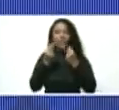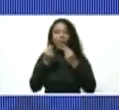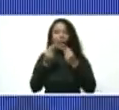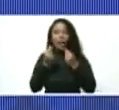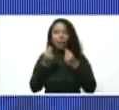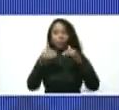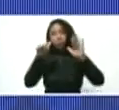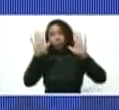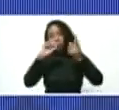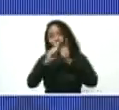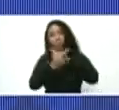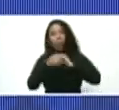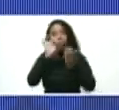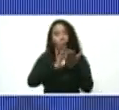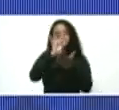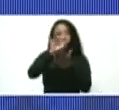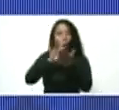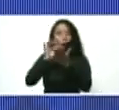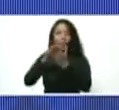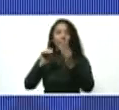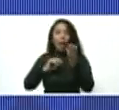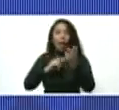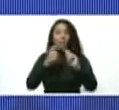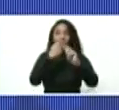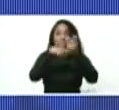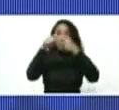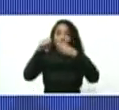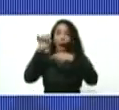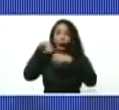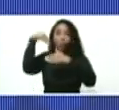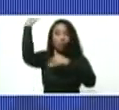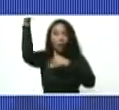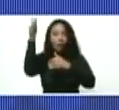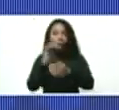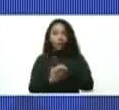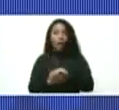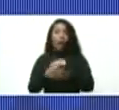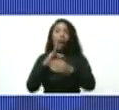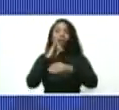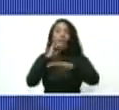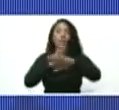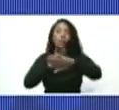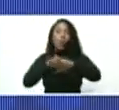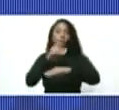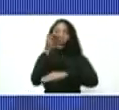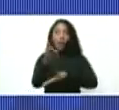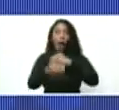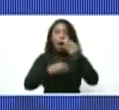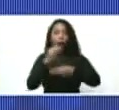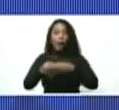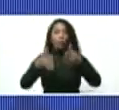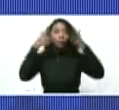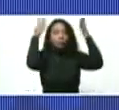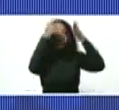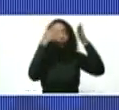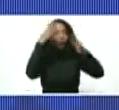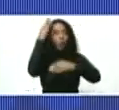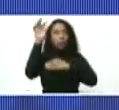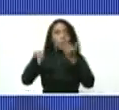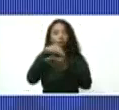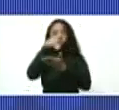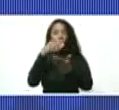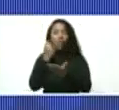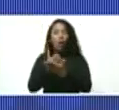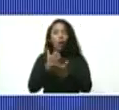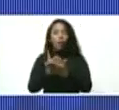la sustitución estratégica de importaciones. Los anuncios positivos que usted hará hoy al Consejo Nacional de Economía están basados